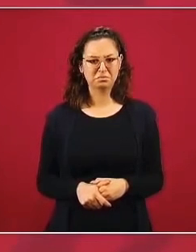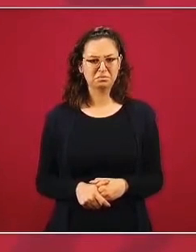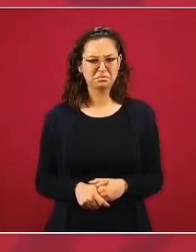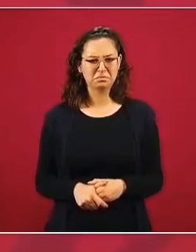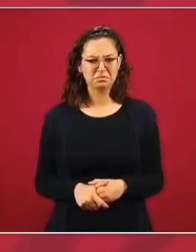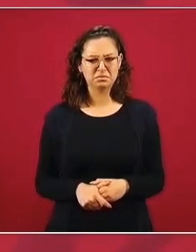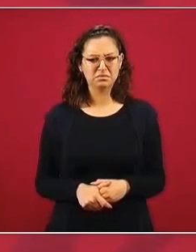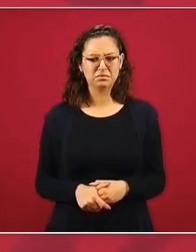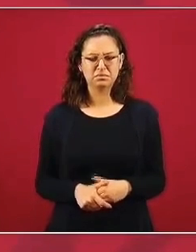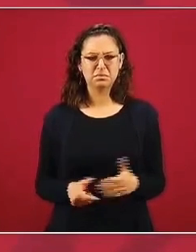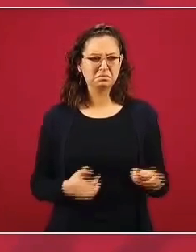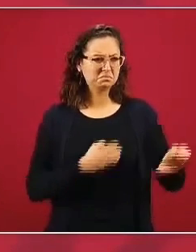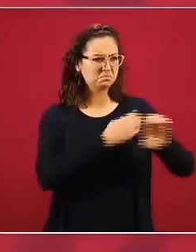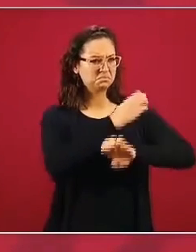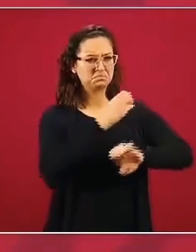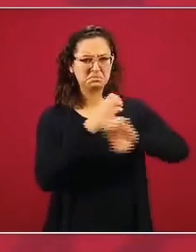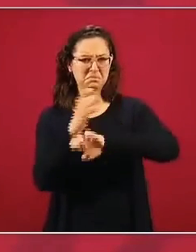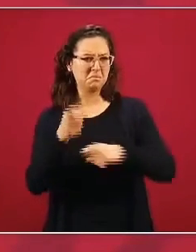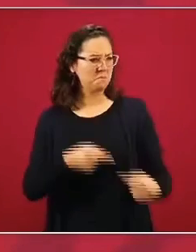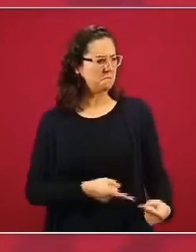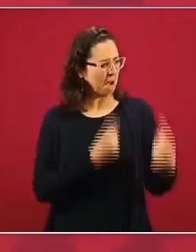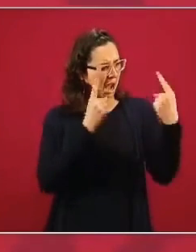profundas con los estados.